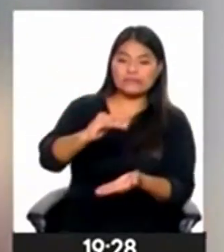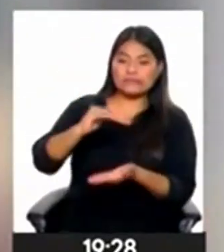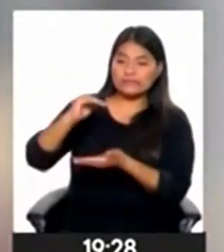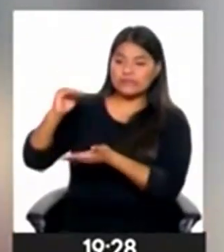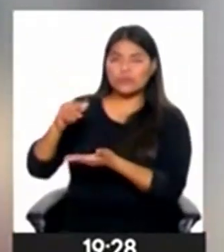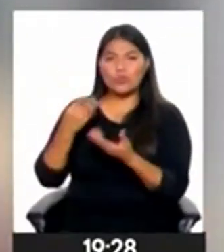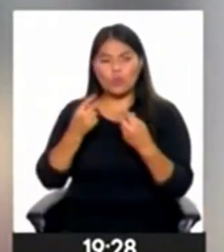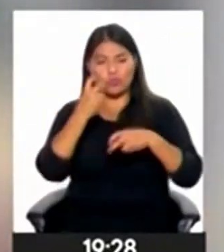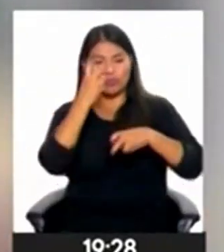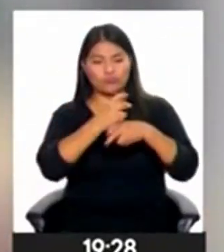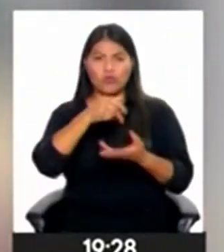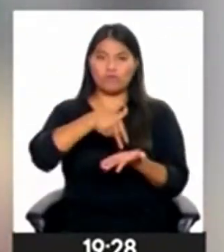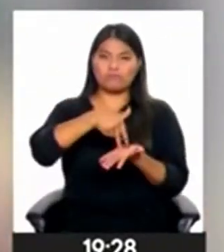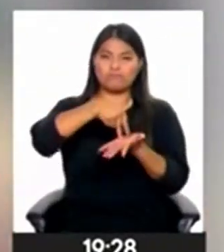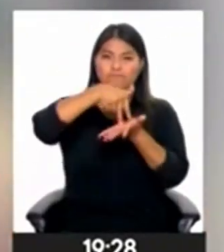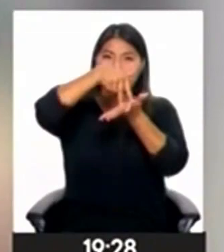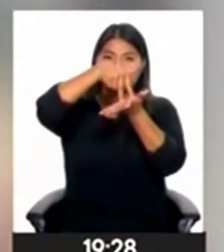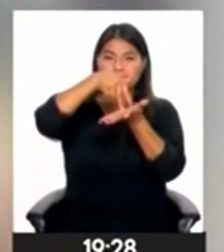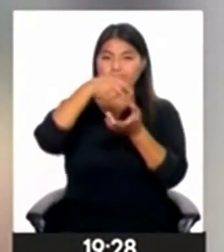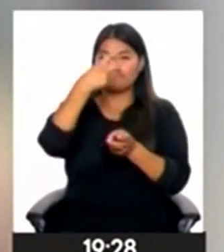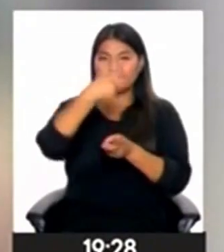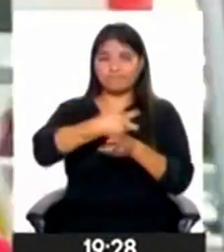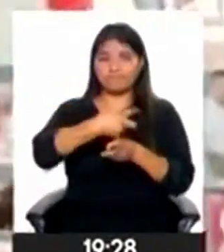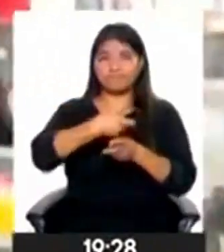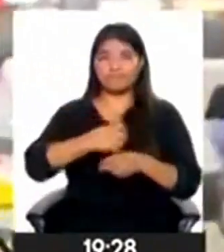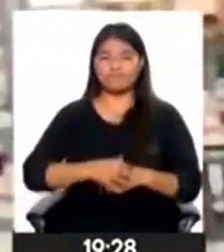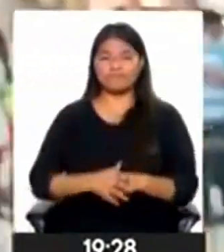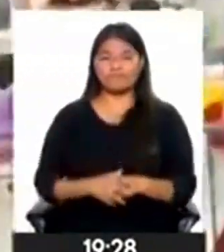de investigación.